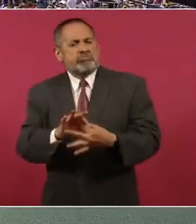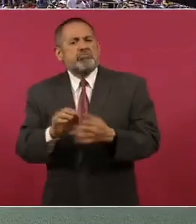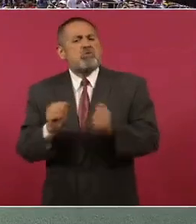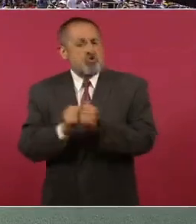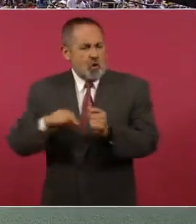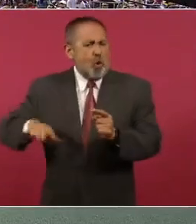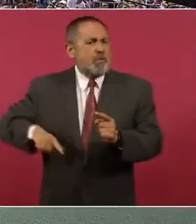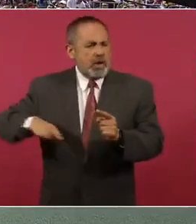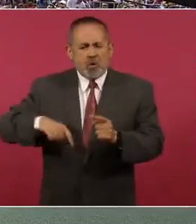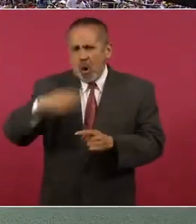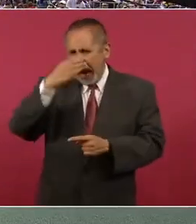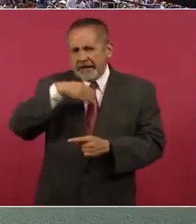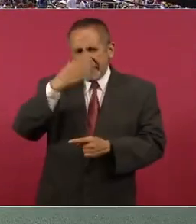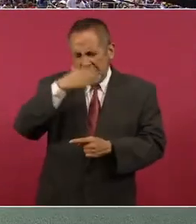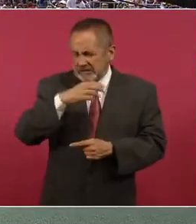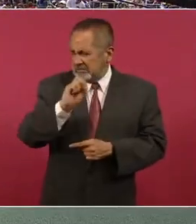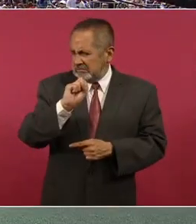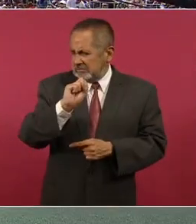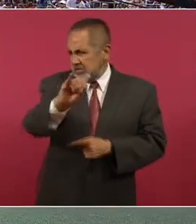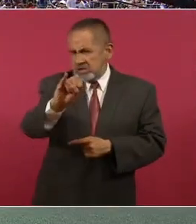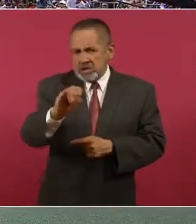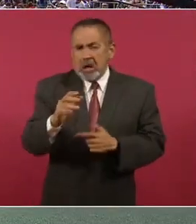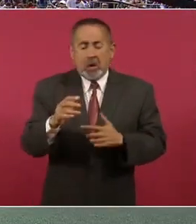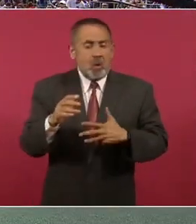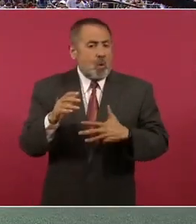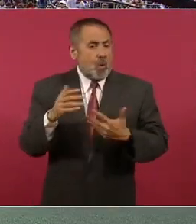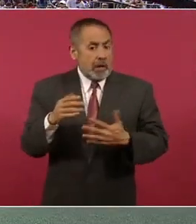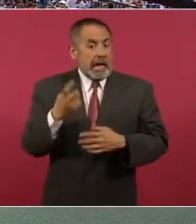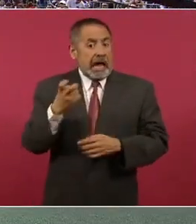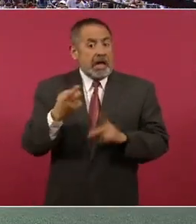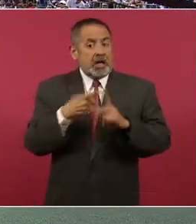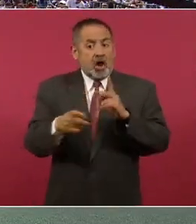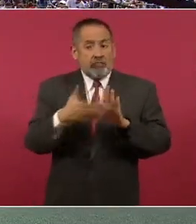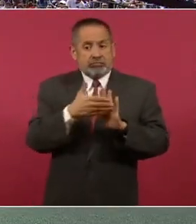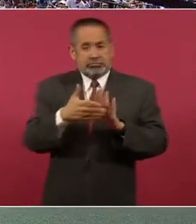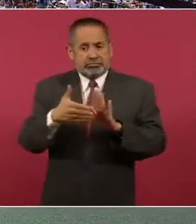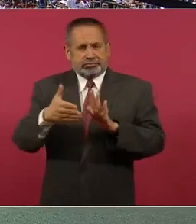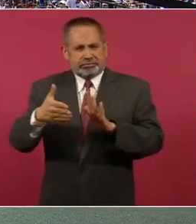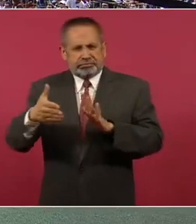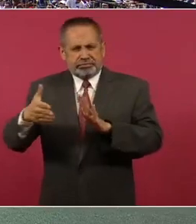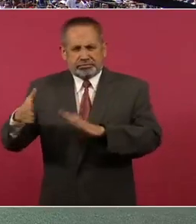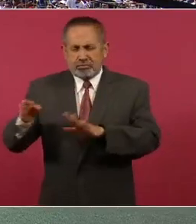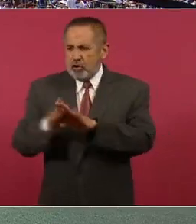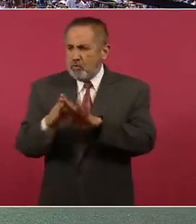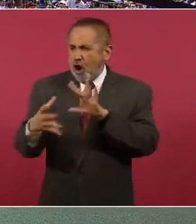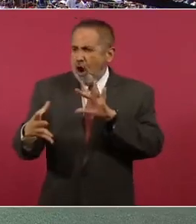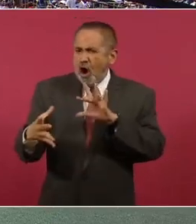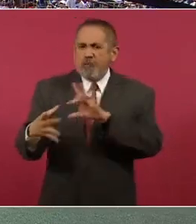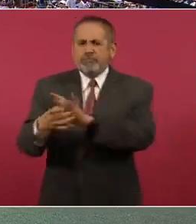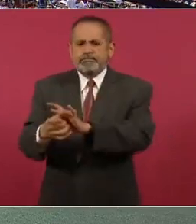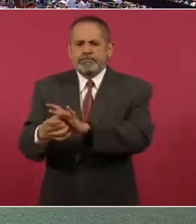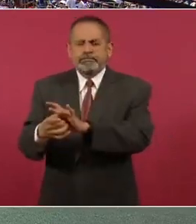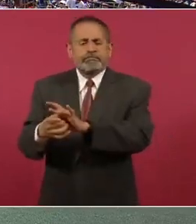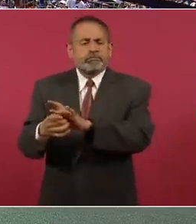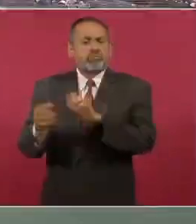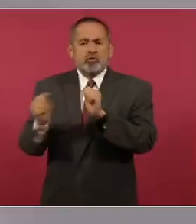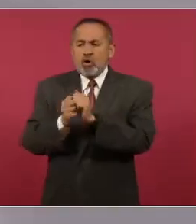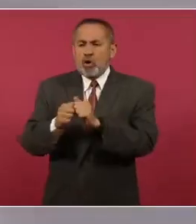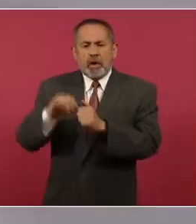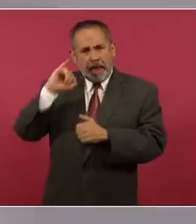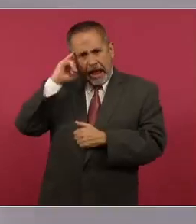cardenista y desde entonces se concertó la alianza entre